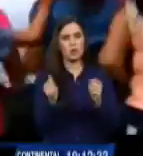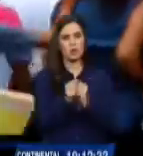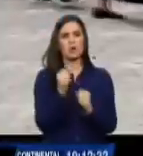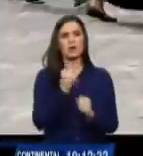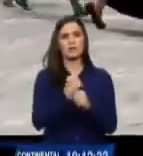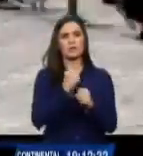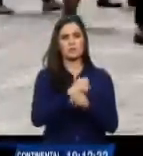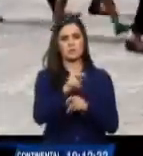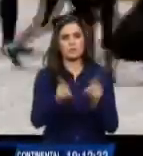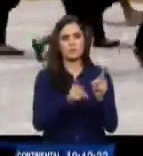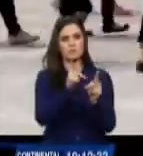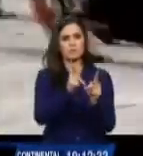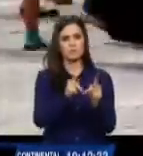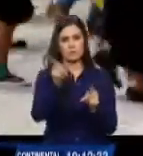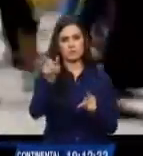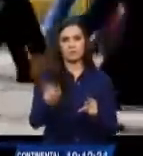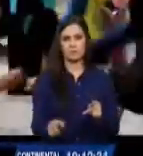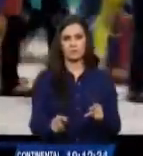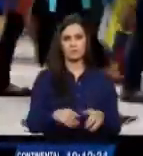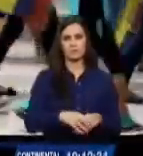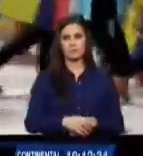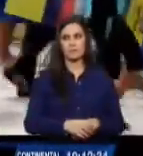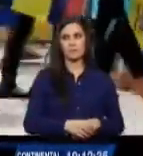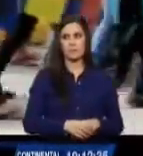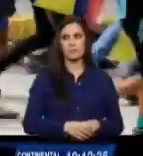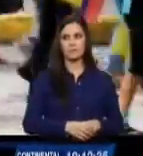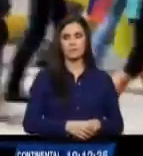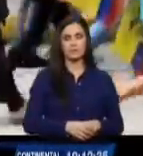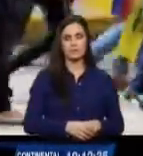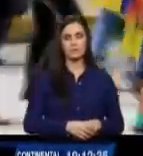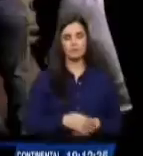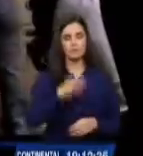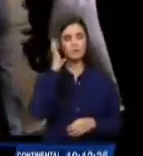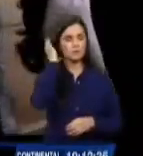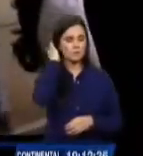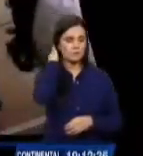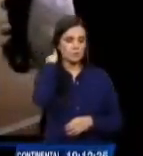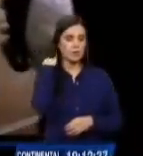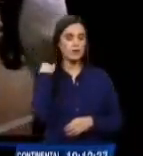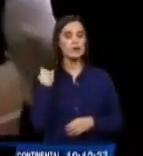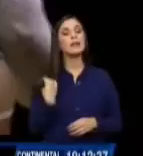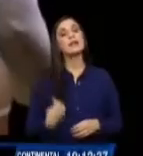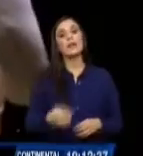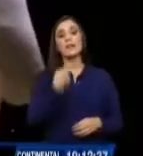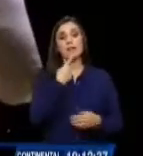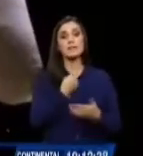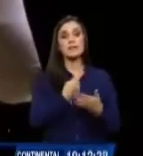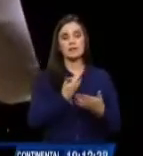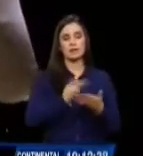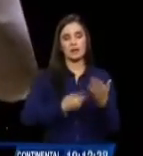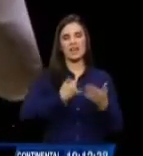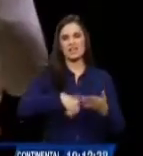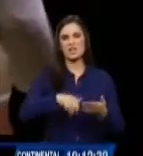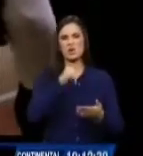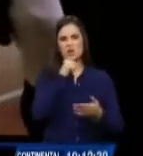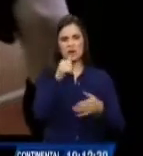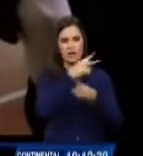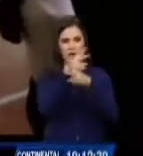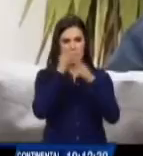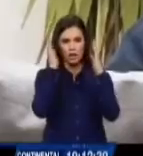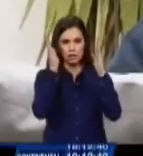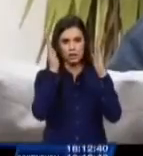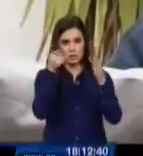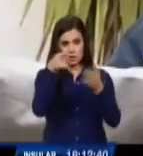prefecto. Quispe, fuera, fuera Quispe, fuera. Aseguran que existe un descuido en la provincia por parte de